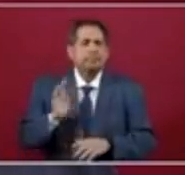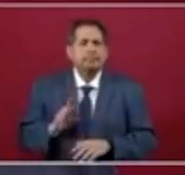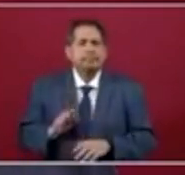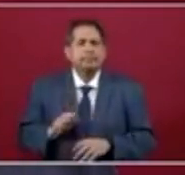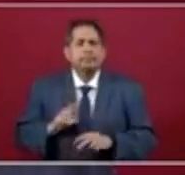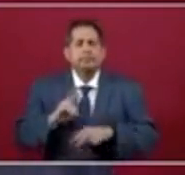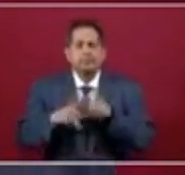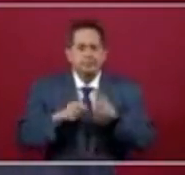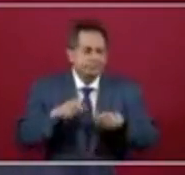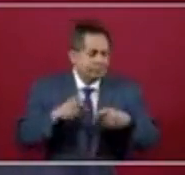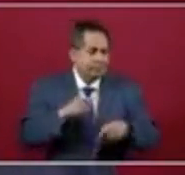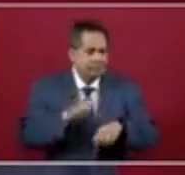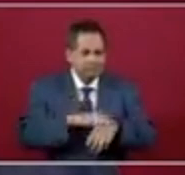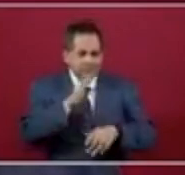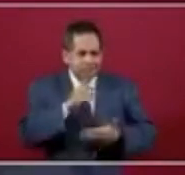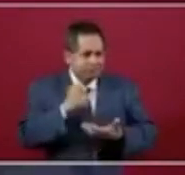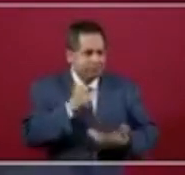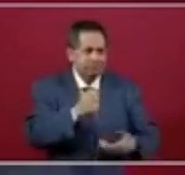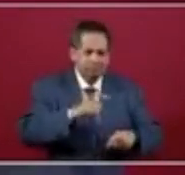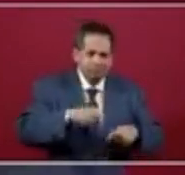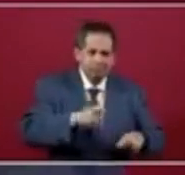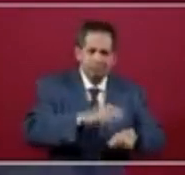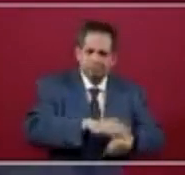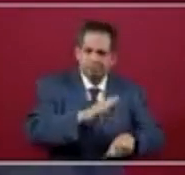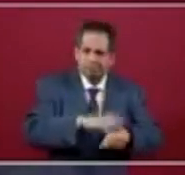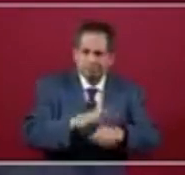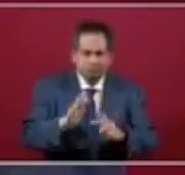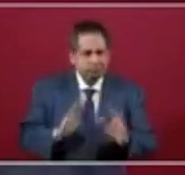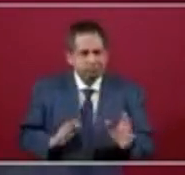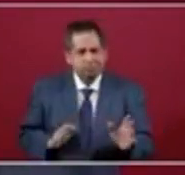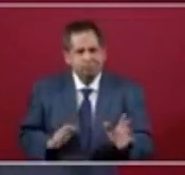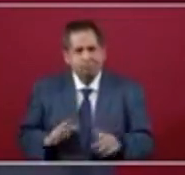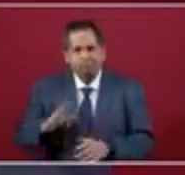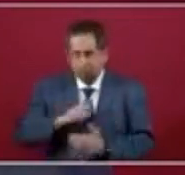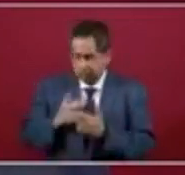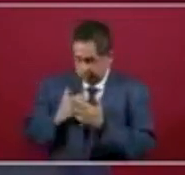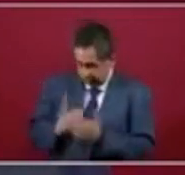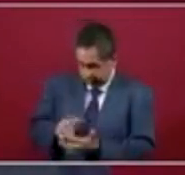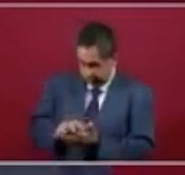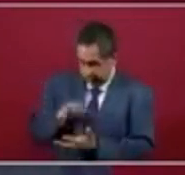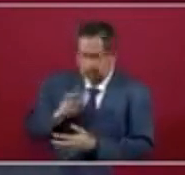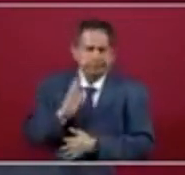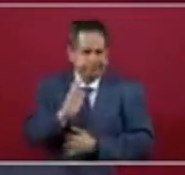van a haber más recursos. Ya hay ahora